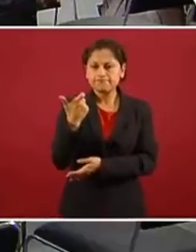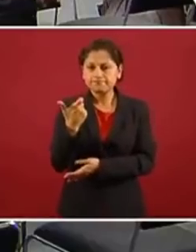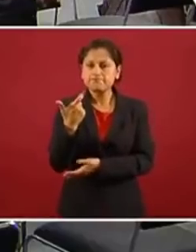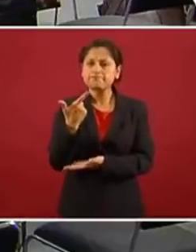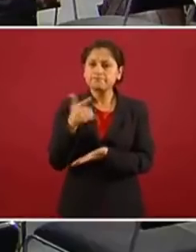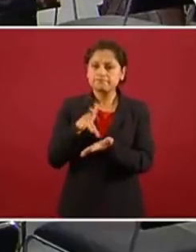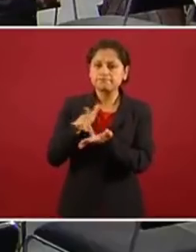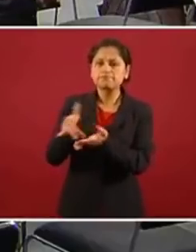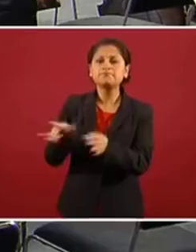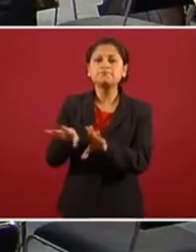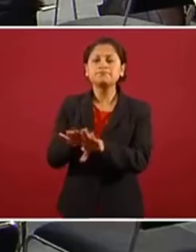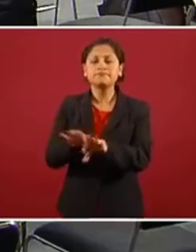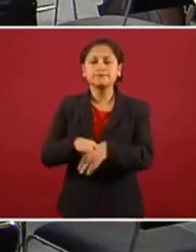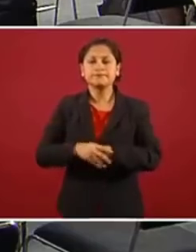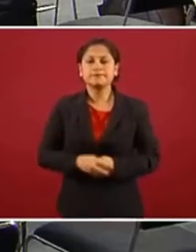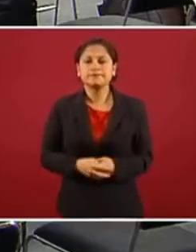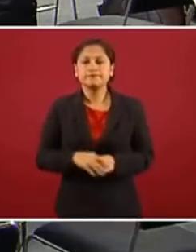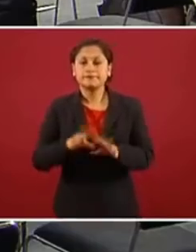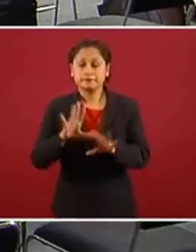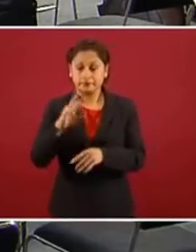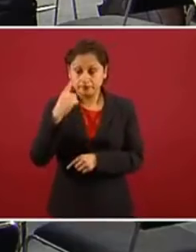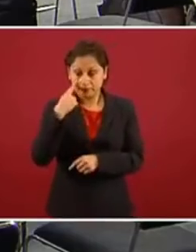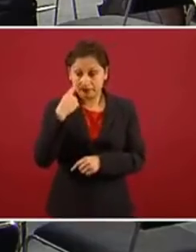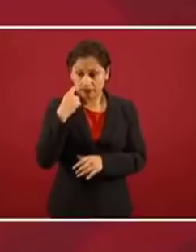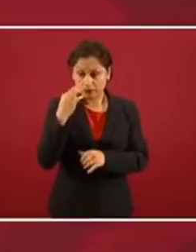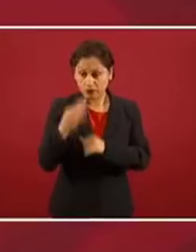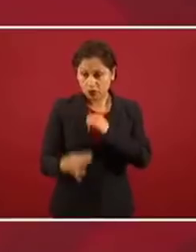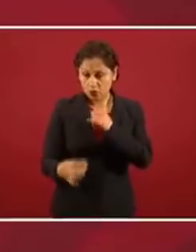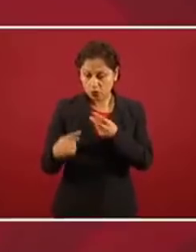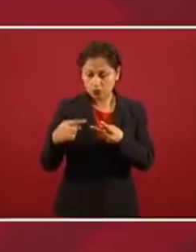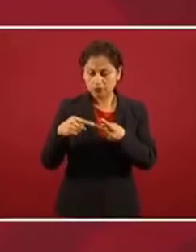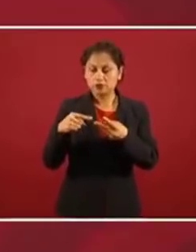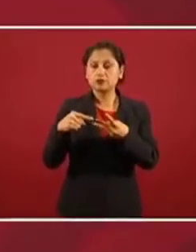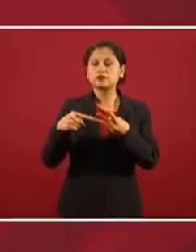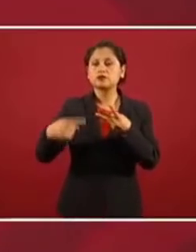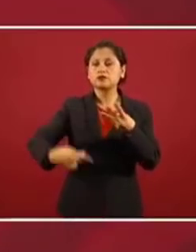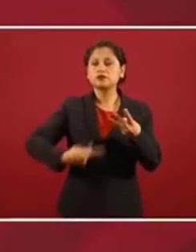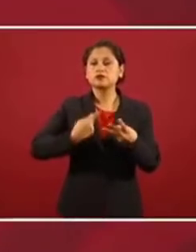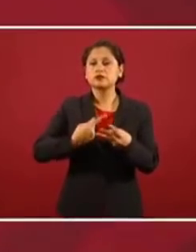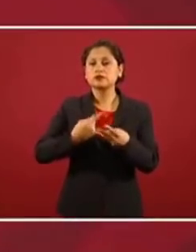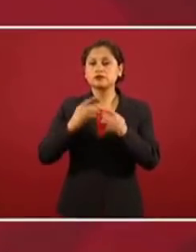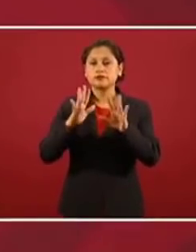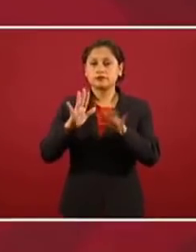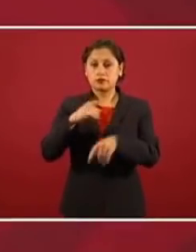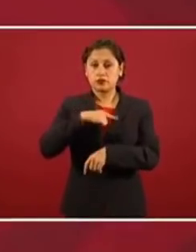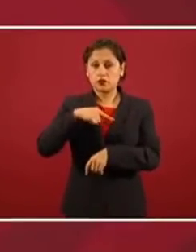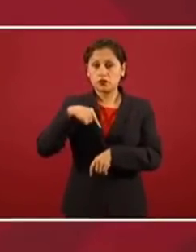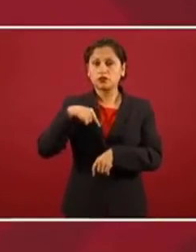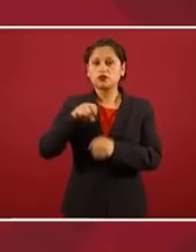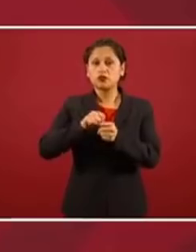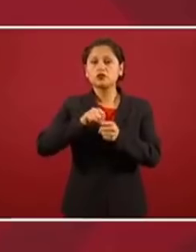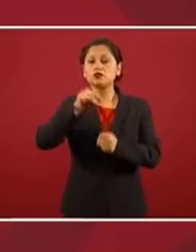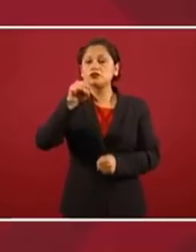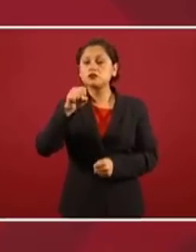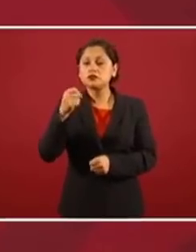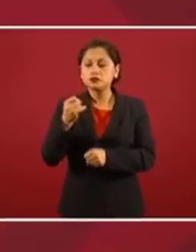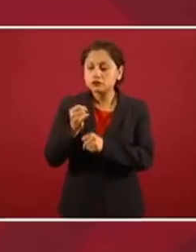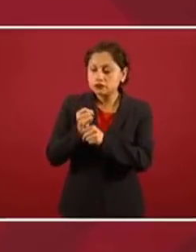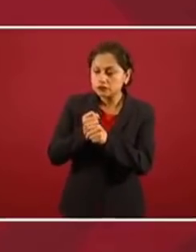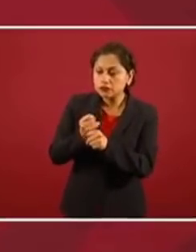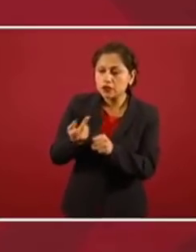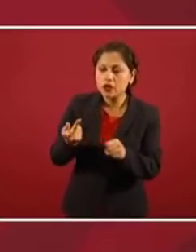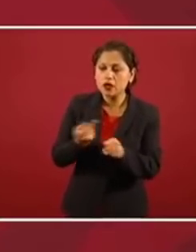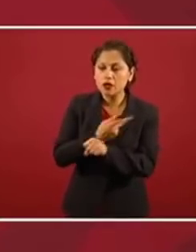presidente. acerca de esto último, vamos a ver de qué se trata. La instrucción